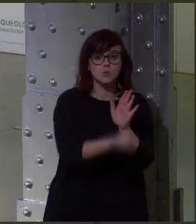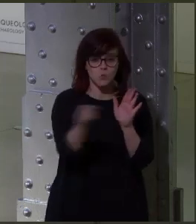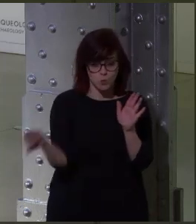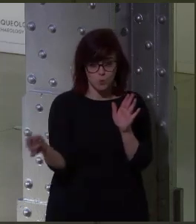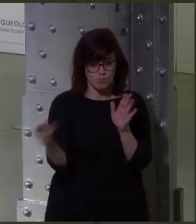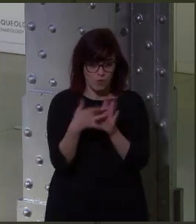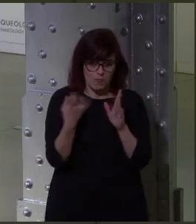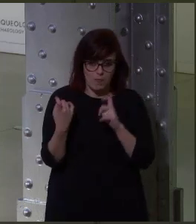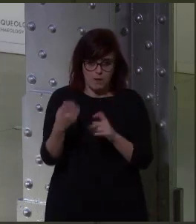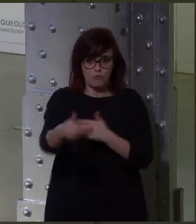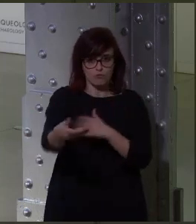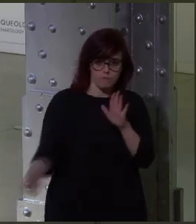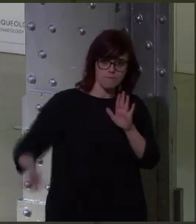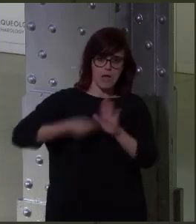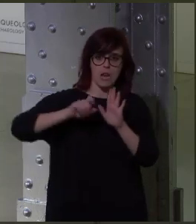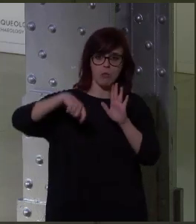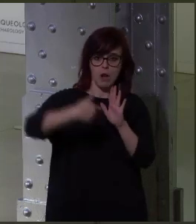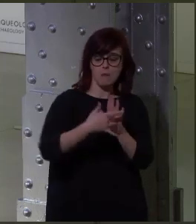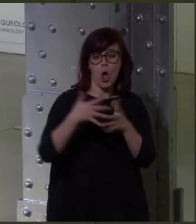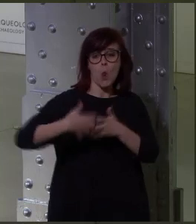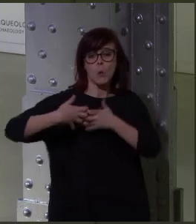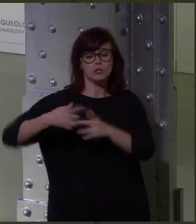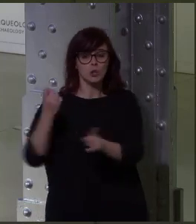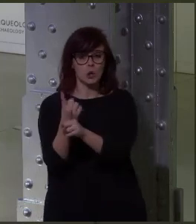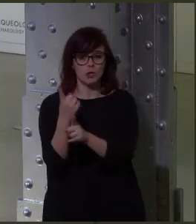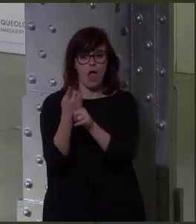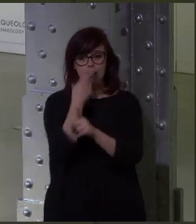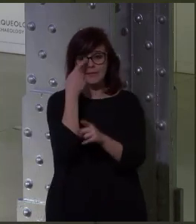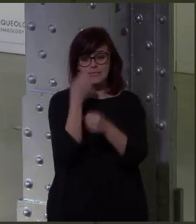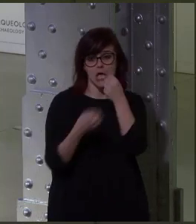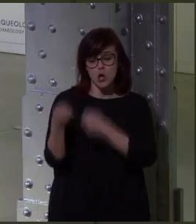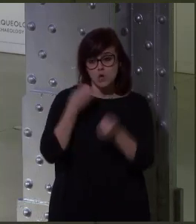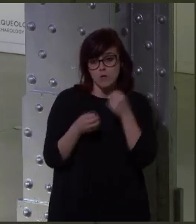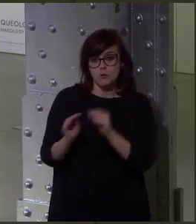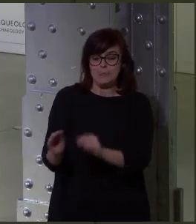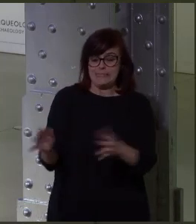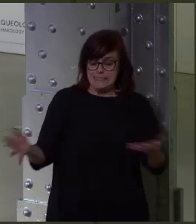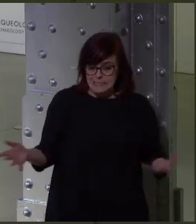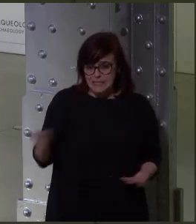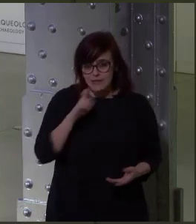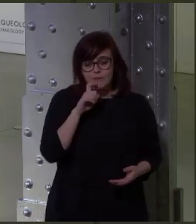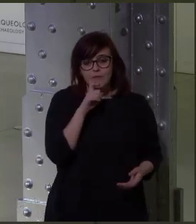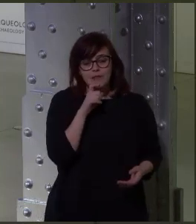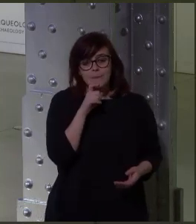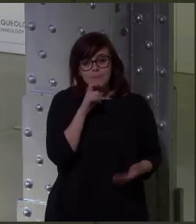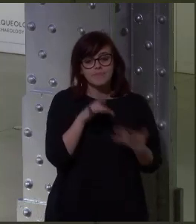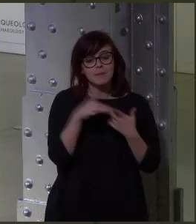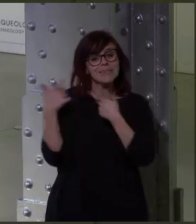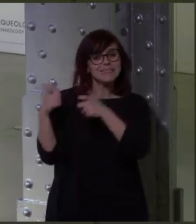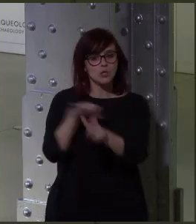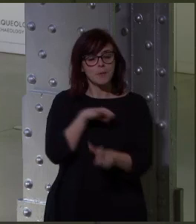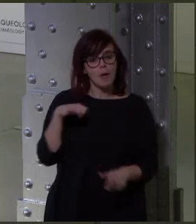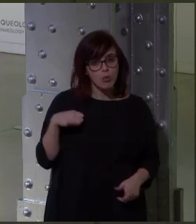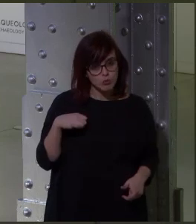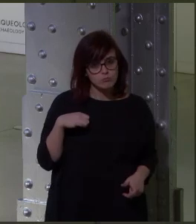o va a ser muy complicado luego pelear contra los intereses económicos que puede haber. Está claro que el sector